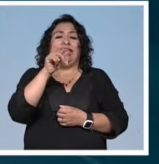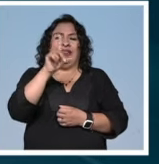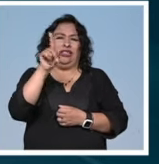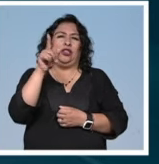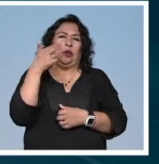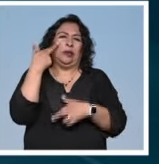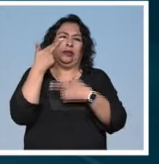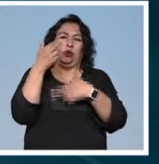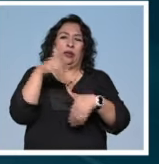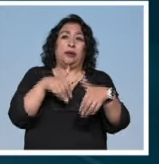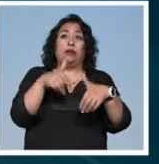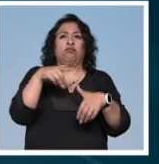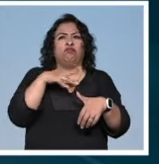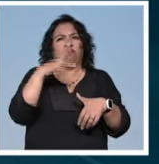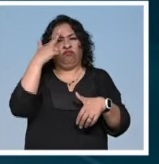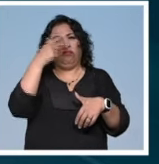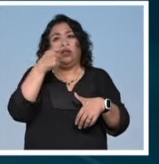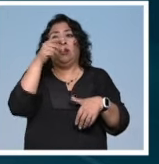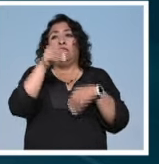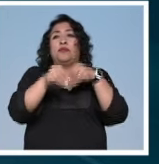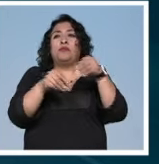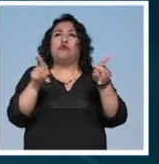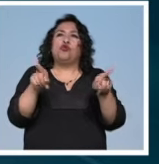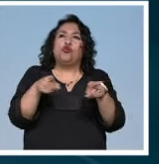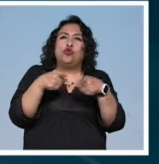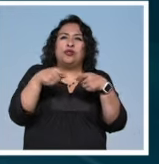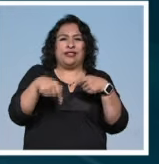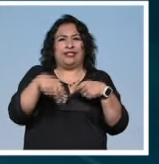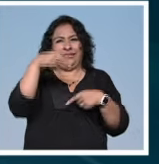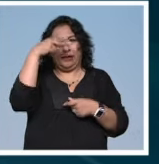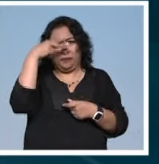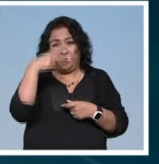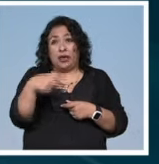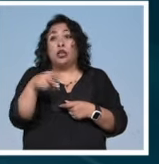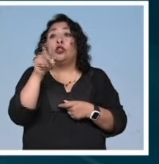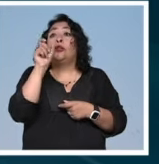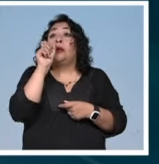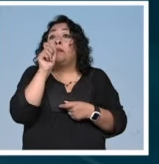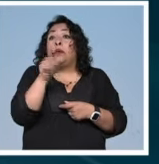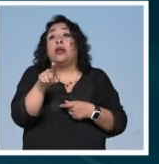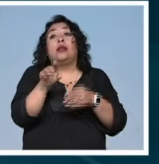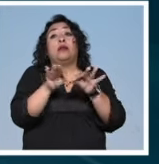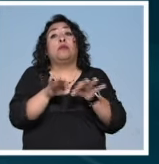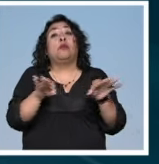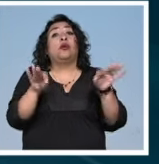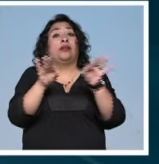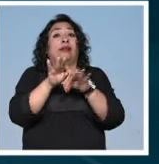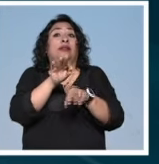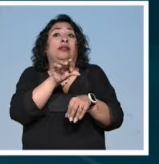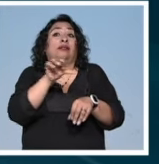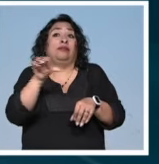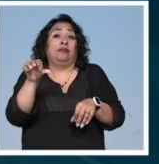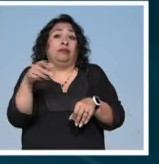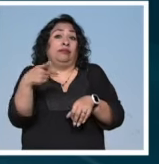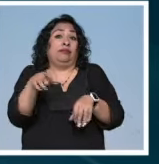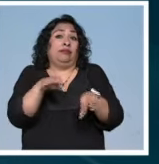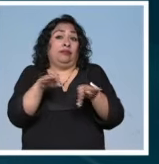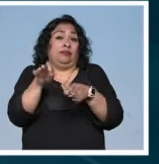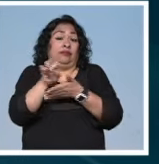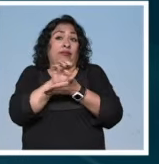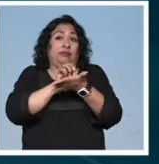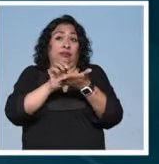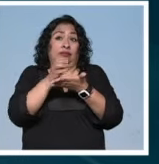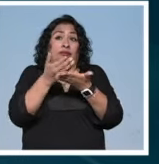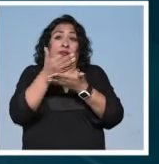quien recordamos como pionera en el montaje de musicales en nuestro país y además un referente indiscutible del quehacer